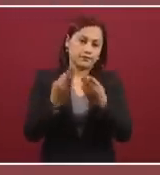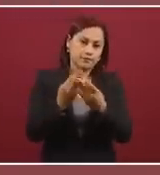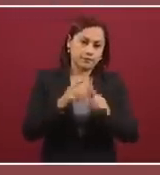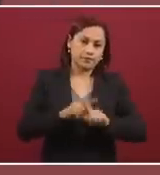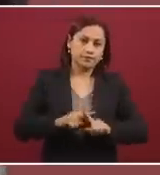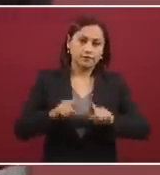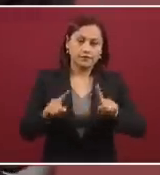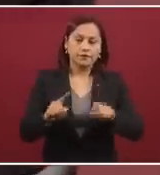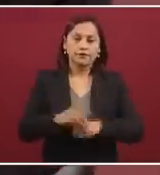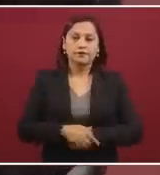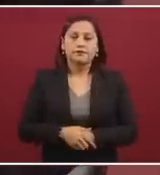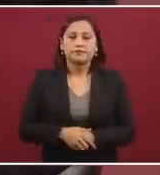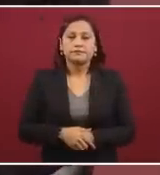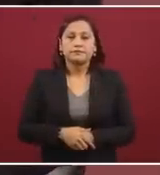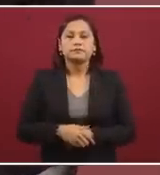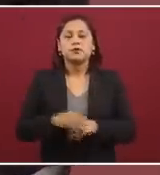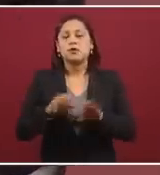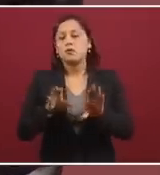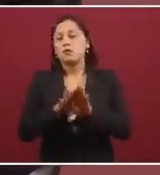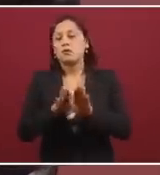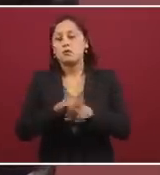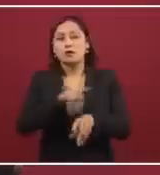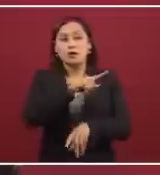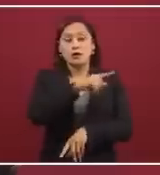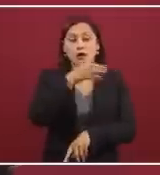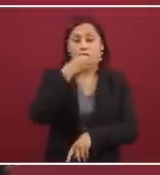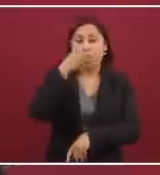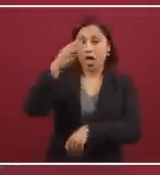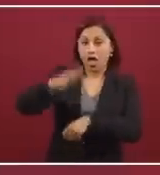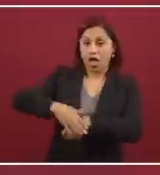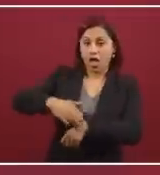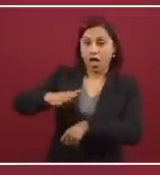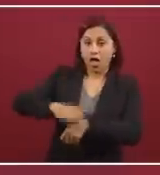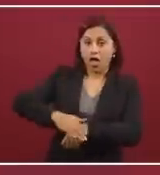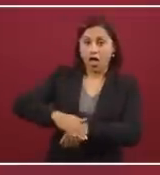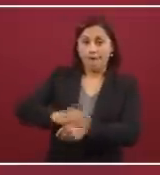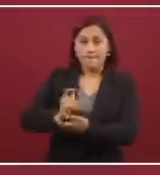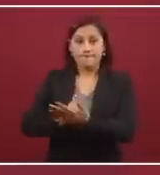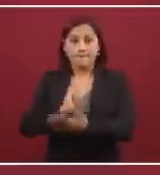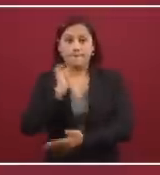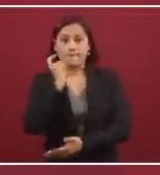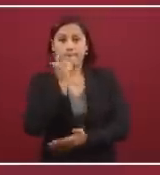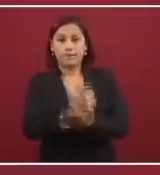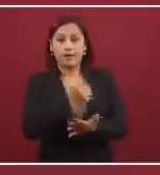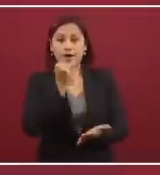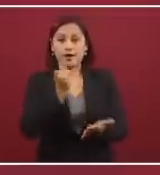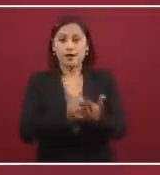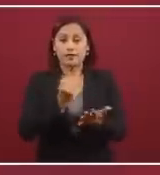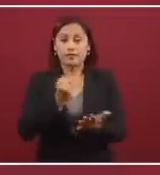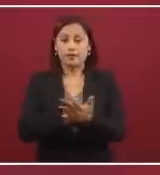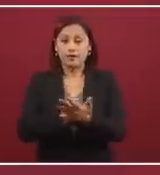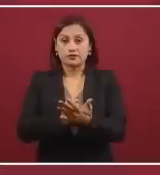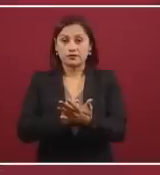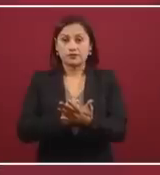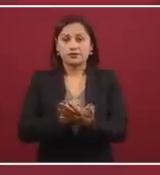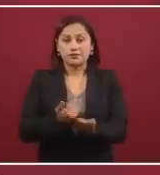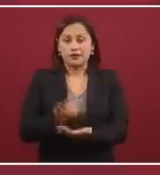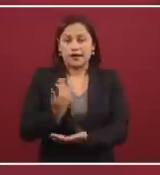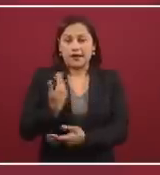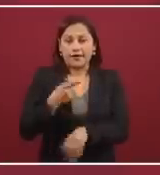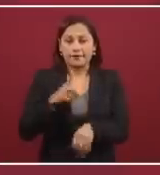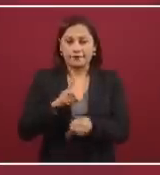amenaza de aranceles qué se presentó hace unos